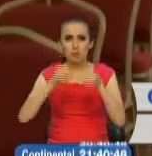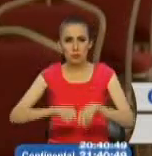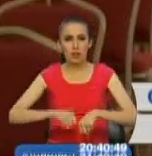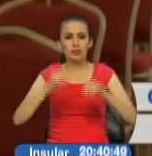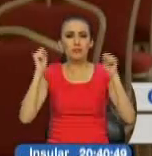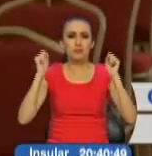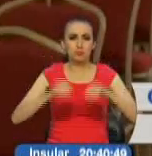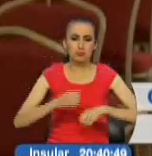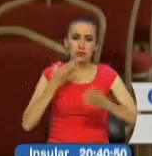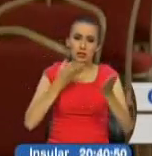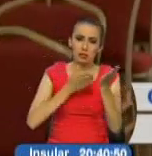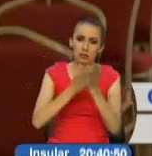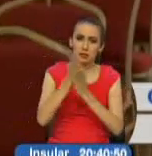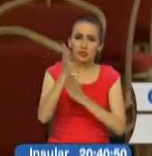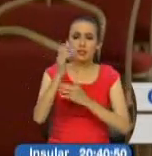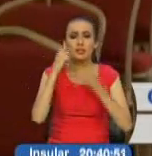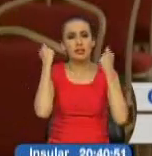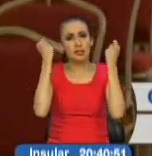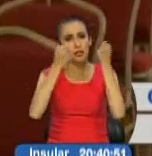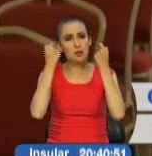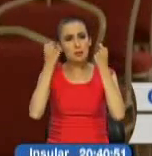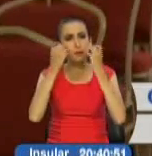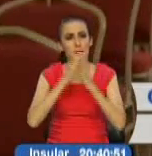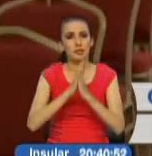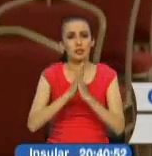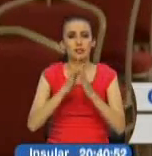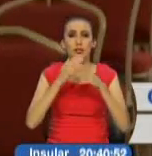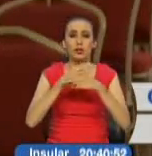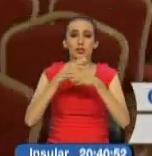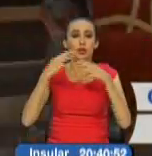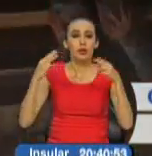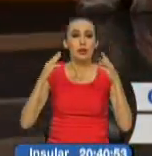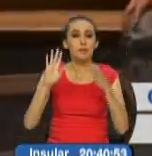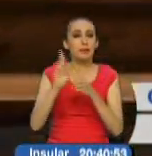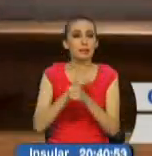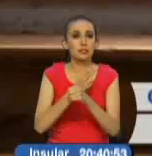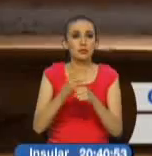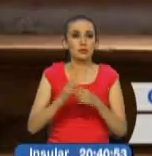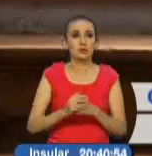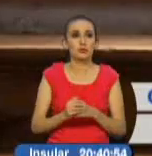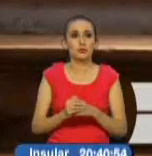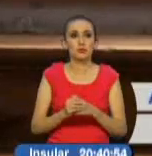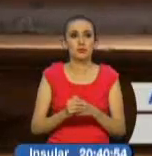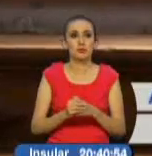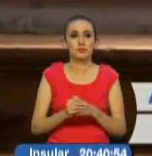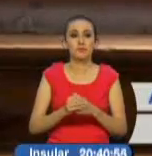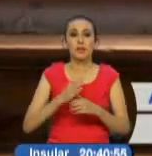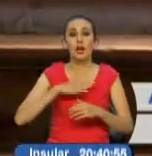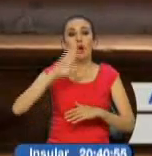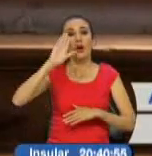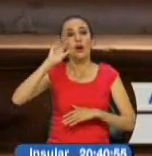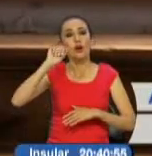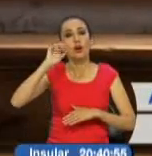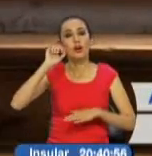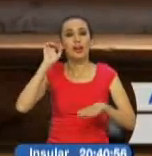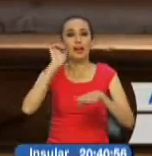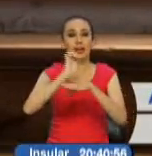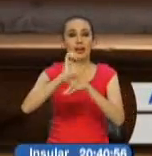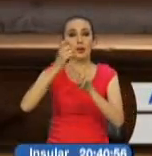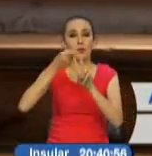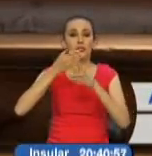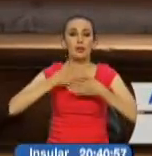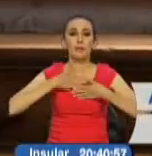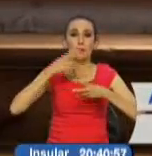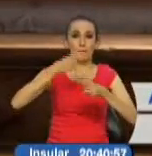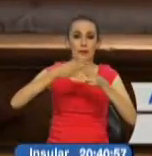manera entretenida, divertida y sobre todo con herramientas útiles para ellos. Hola, ¿qué tal amigos de Ecuador TV? Mi